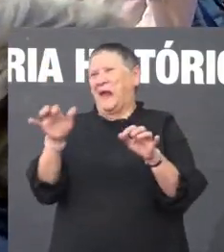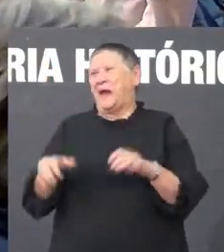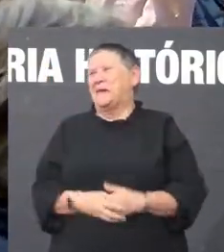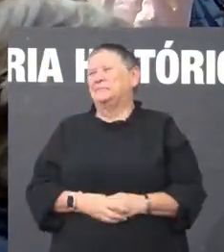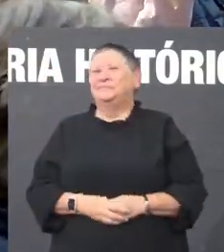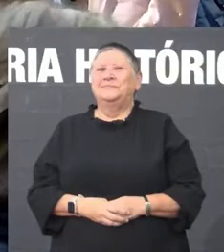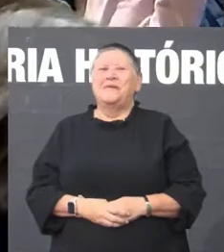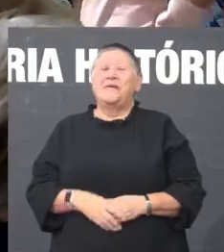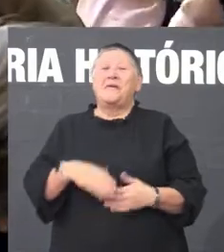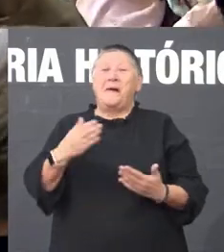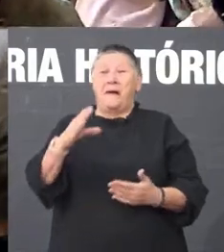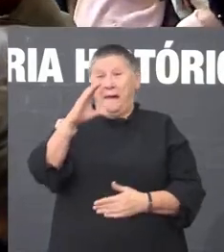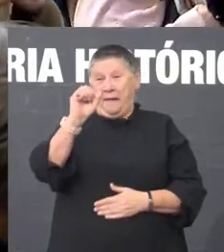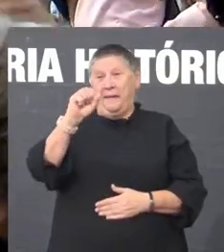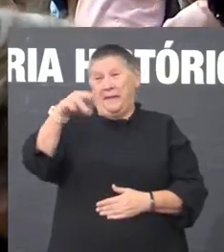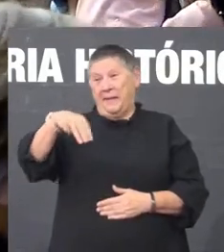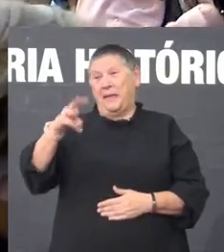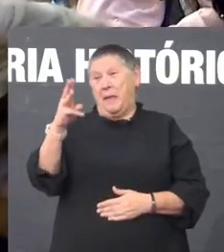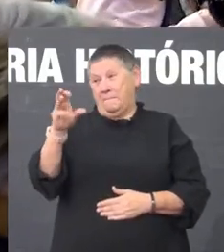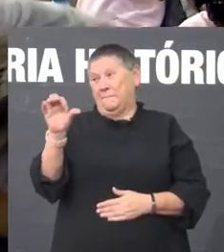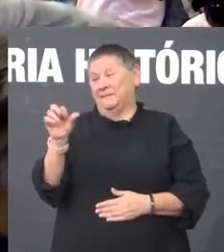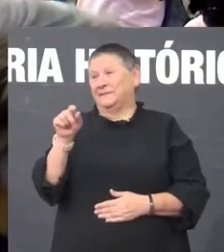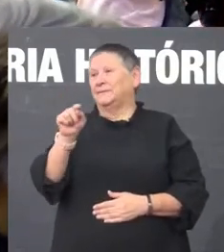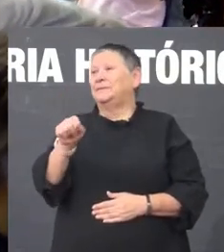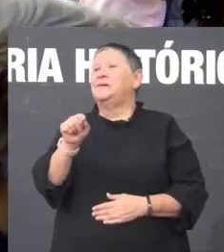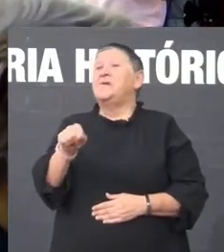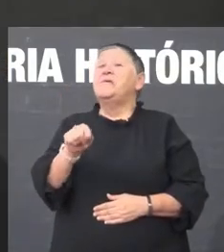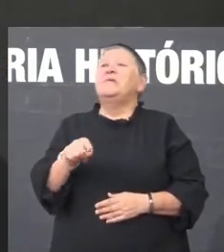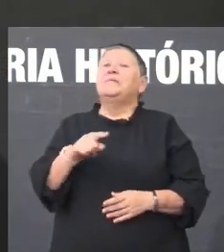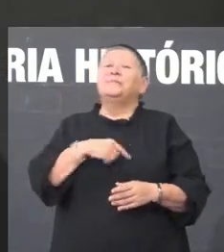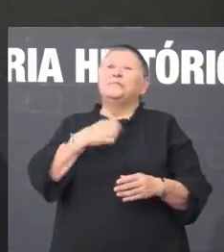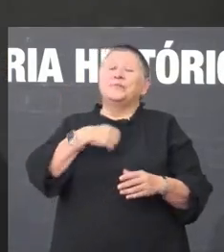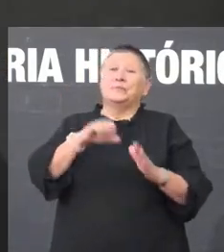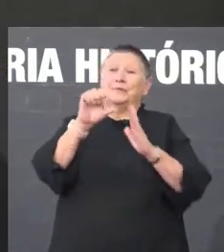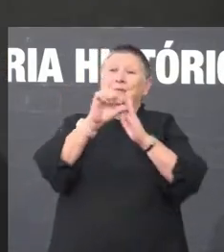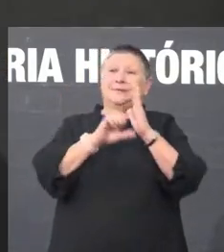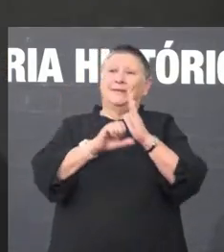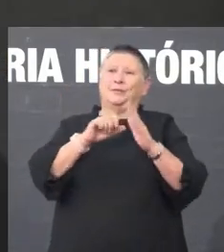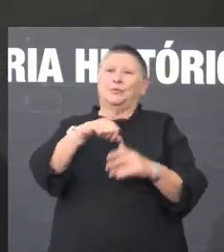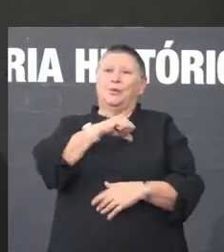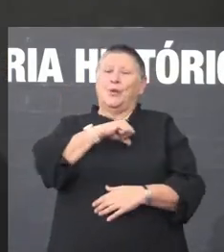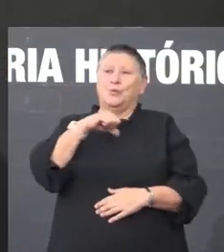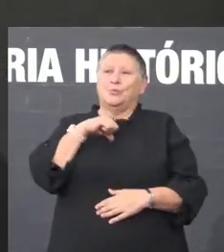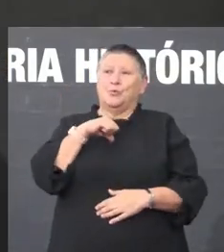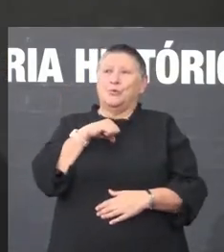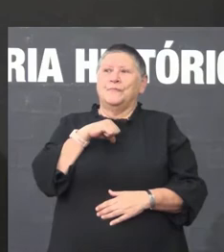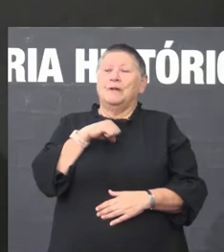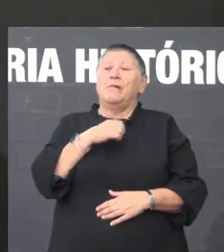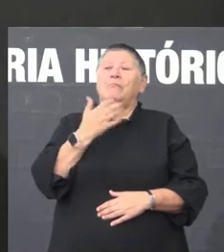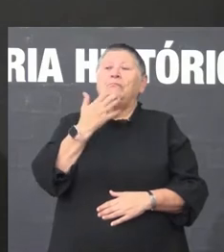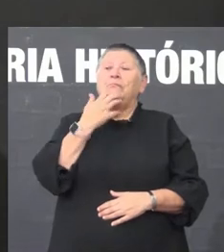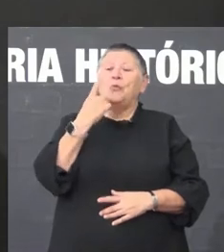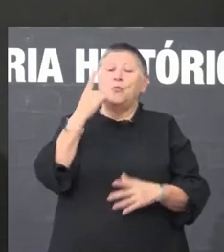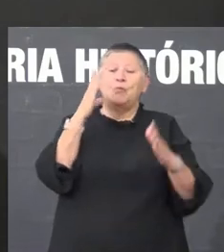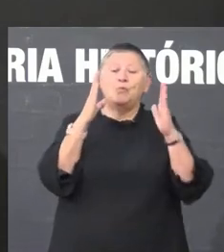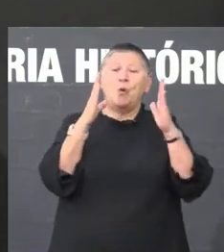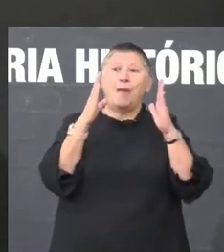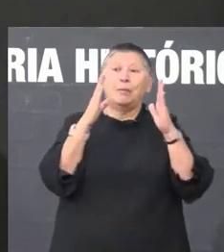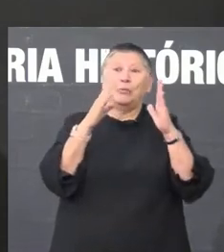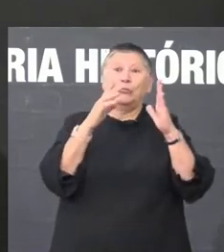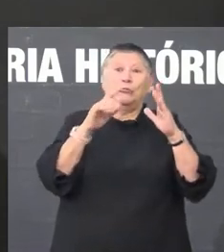Joder, Camps, la enmienda Camps del Estatuto de Autonomía. Si en algún momento determinado hay otra comunidad